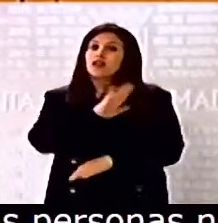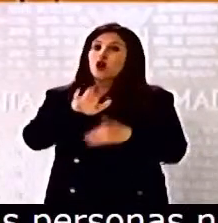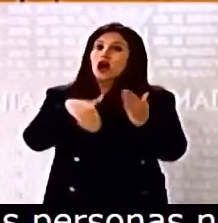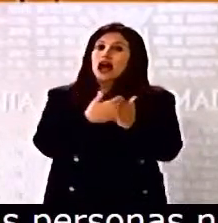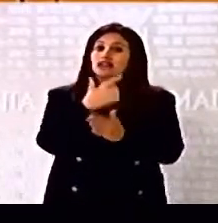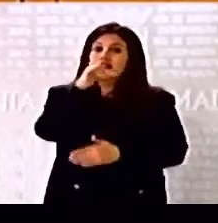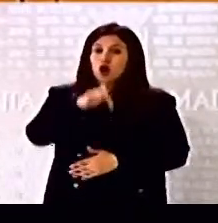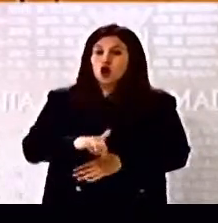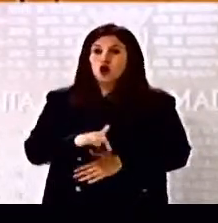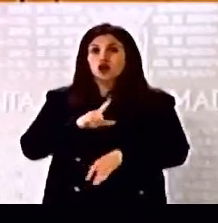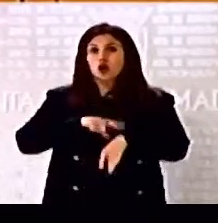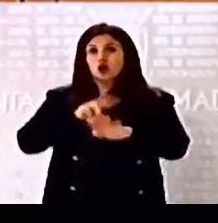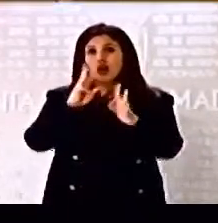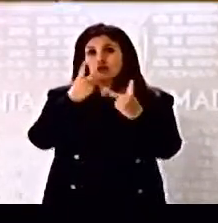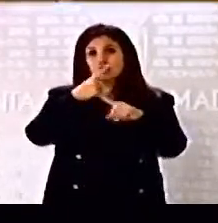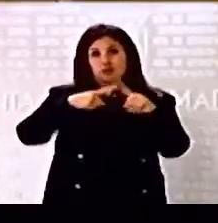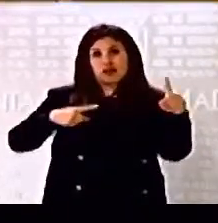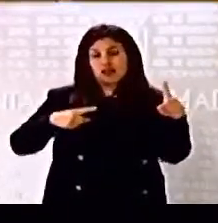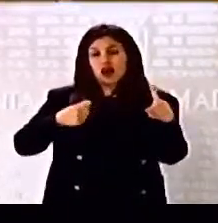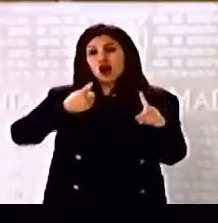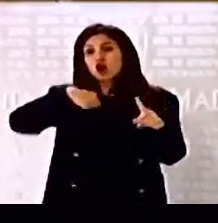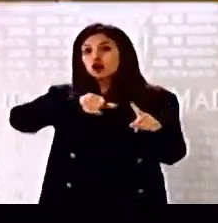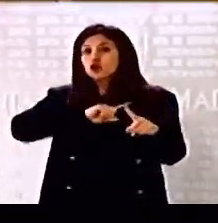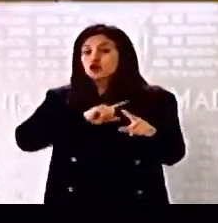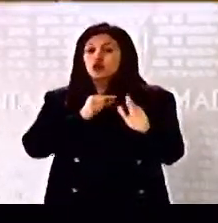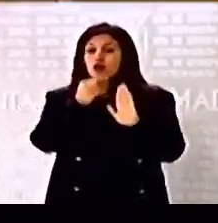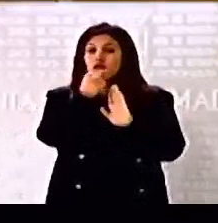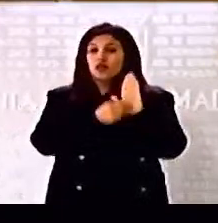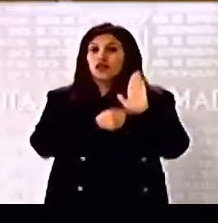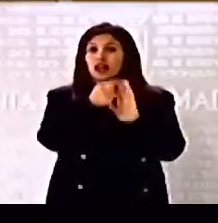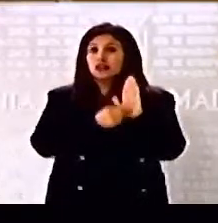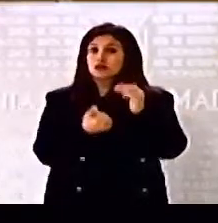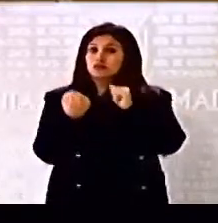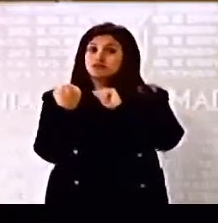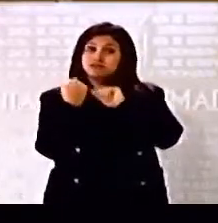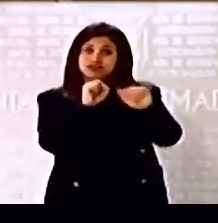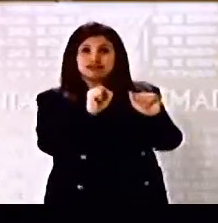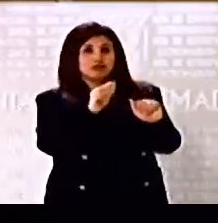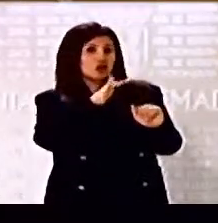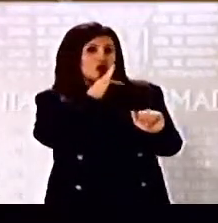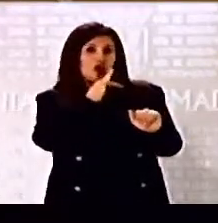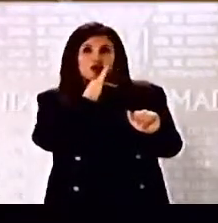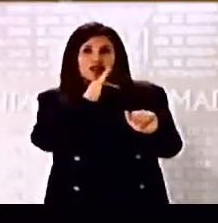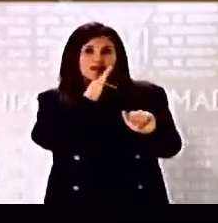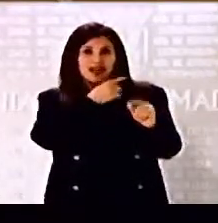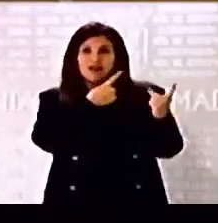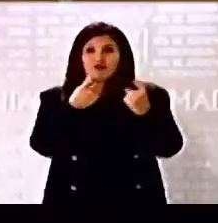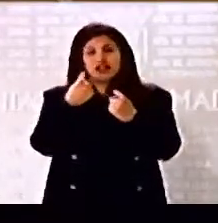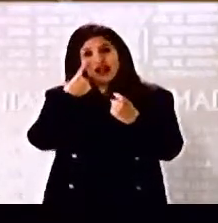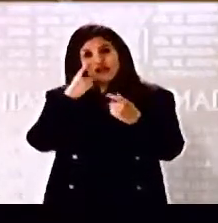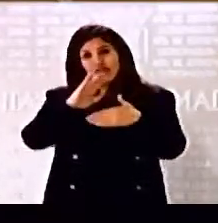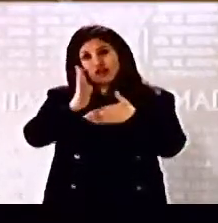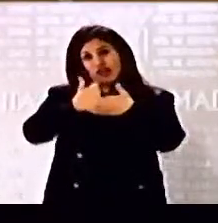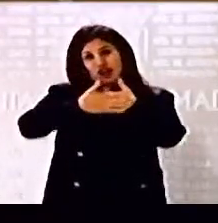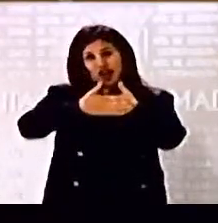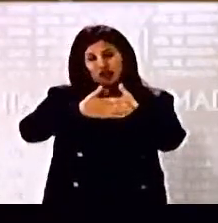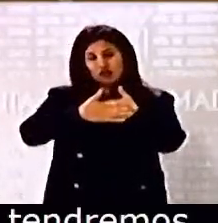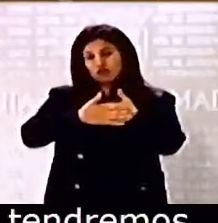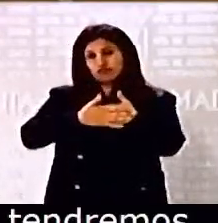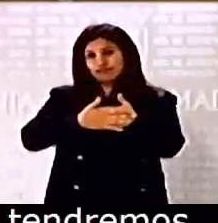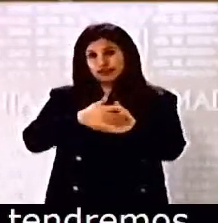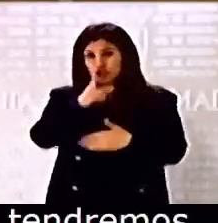día de hoy y no tendremos datos de rechazos hasta que no se produzca el acto de vacunación. No